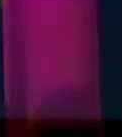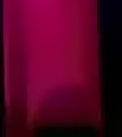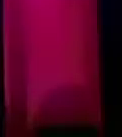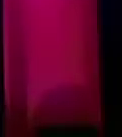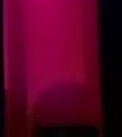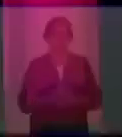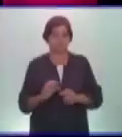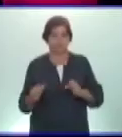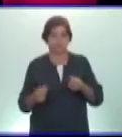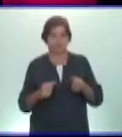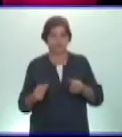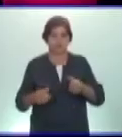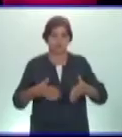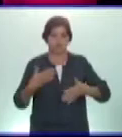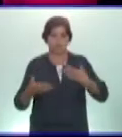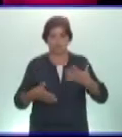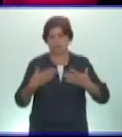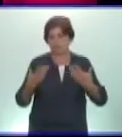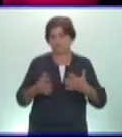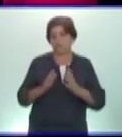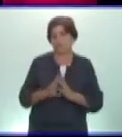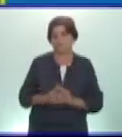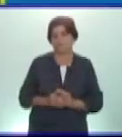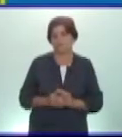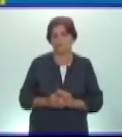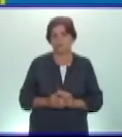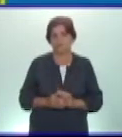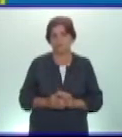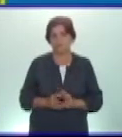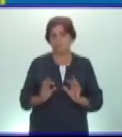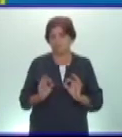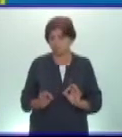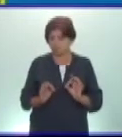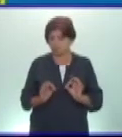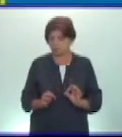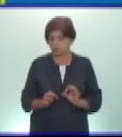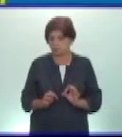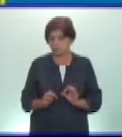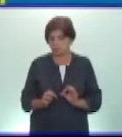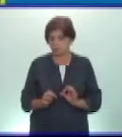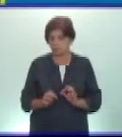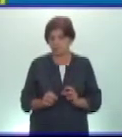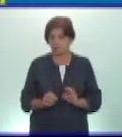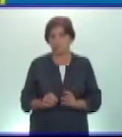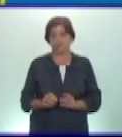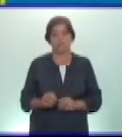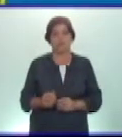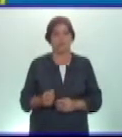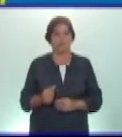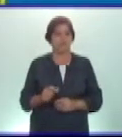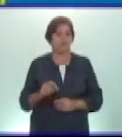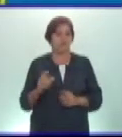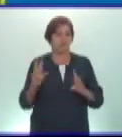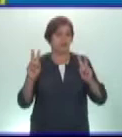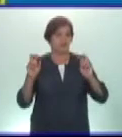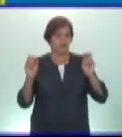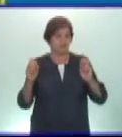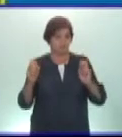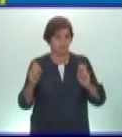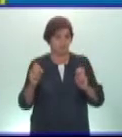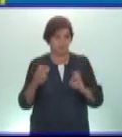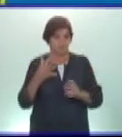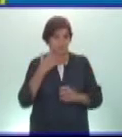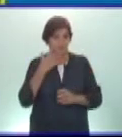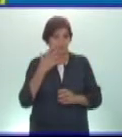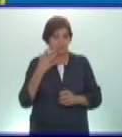Controlemos la actividad. Por supuesto, el asunto fundamental tratado es el amor entre el